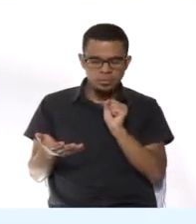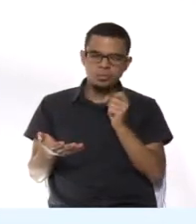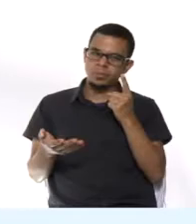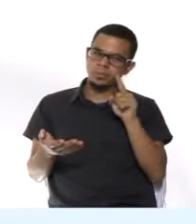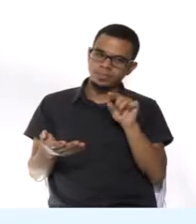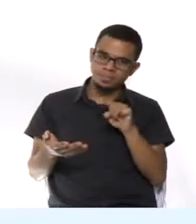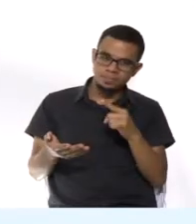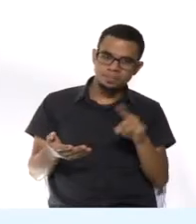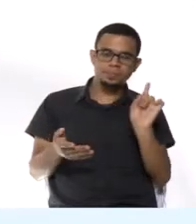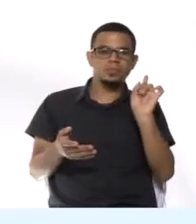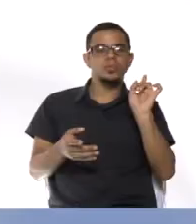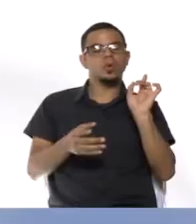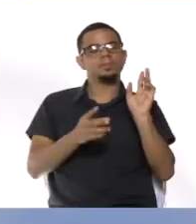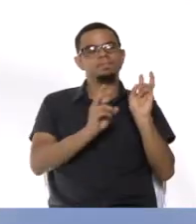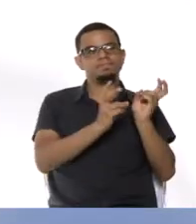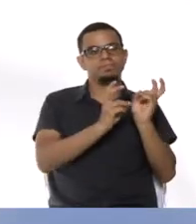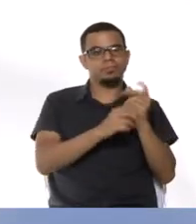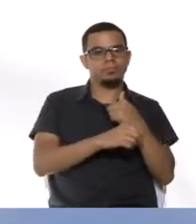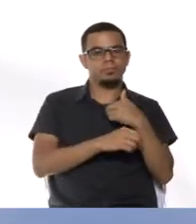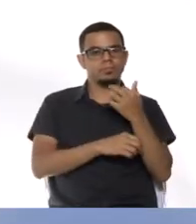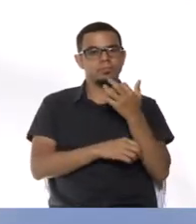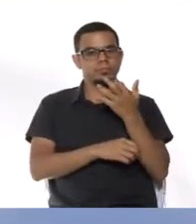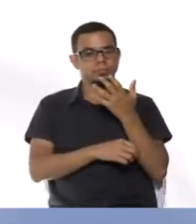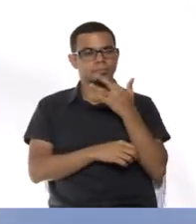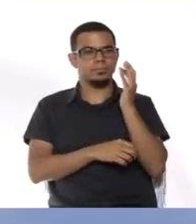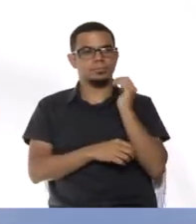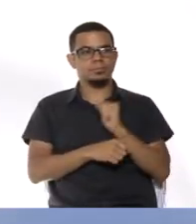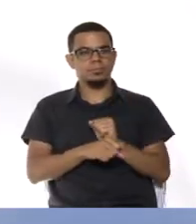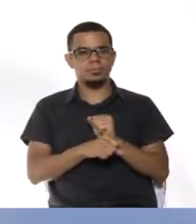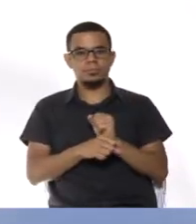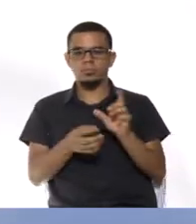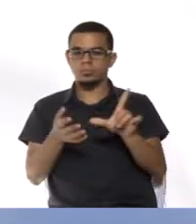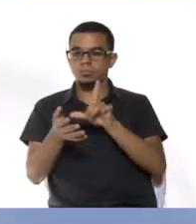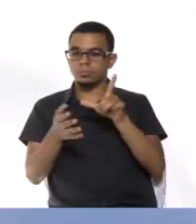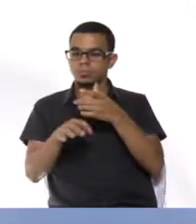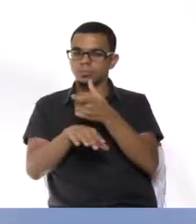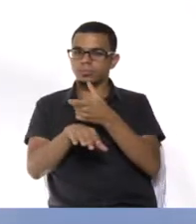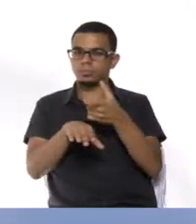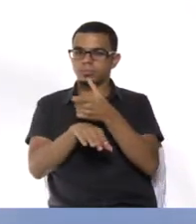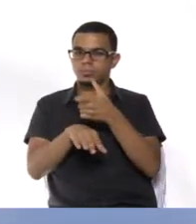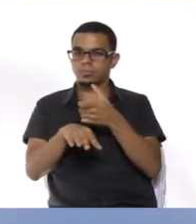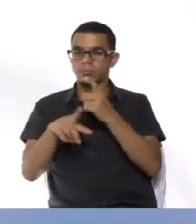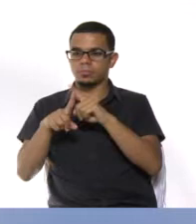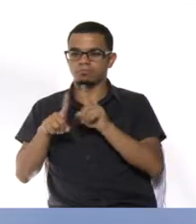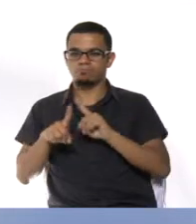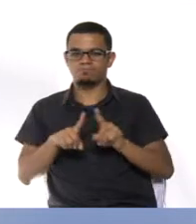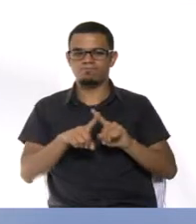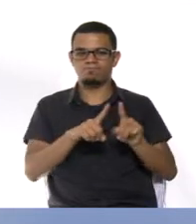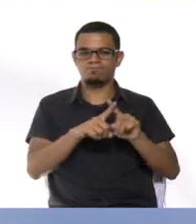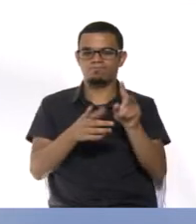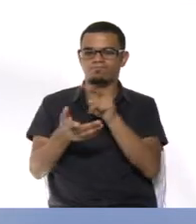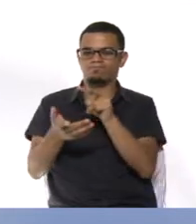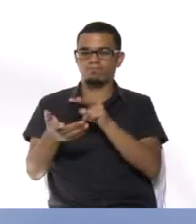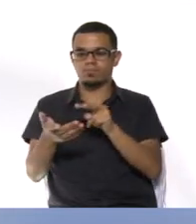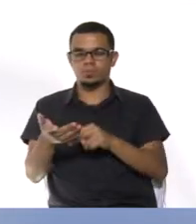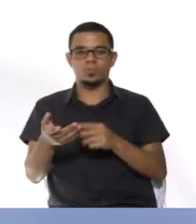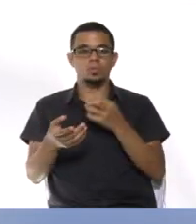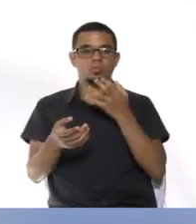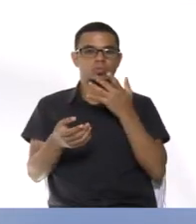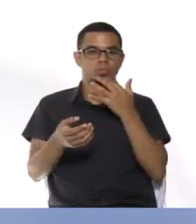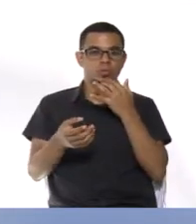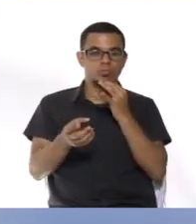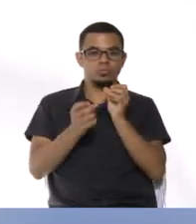texto, porque un ejemplo, el texto de la colección bicentenaria incluye dentro de él otros tipos de texto, como lo son los